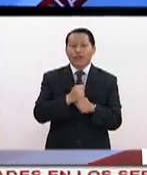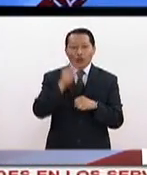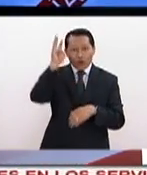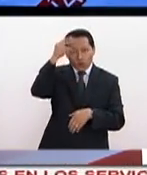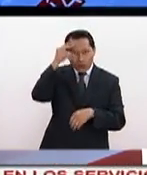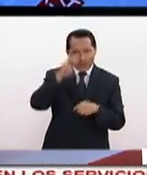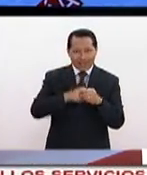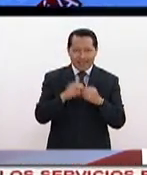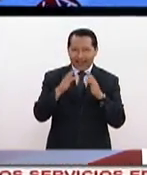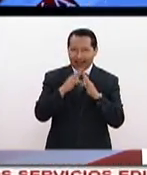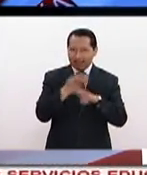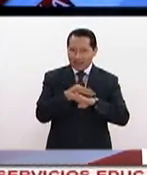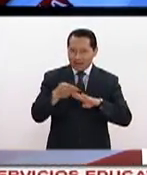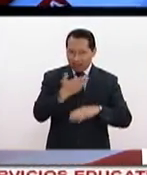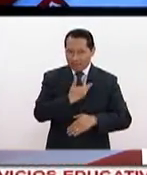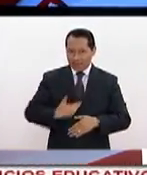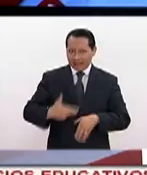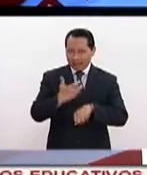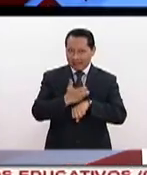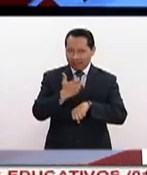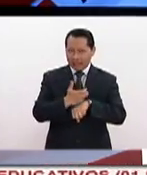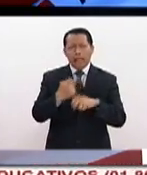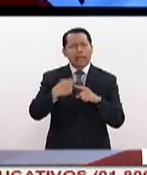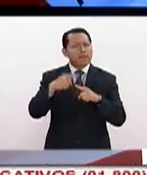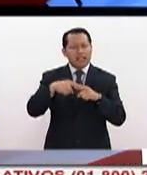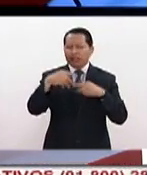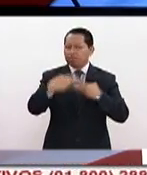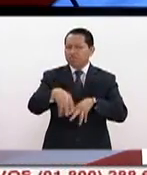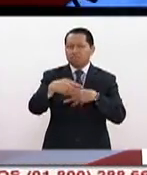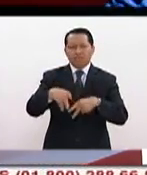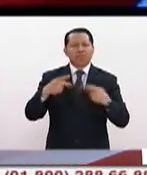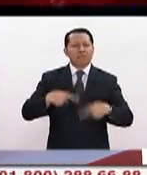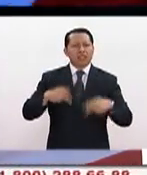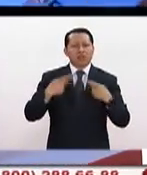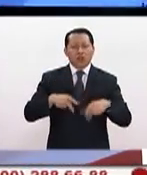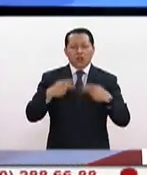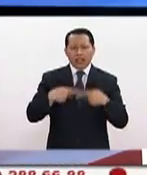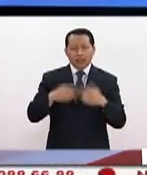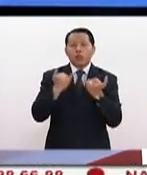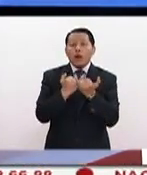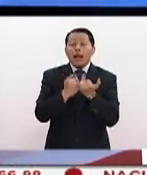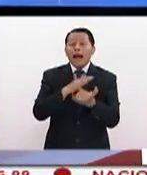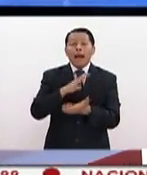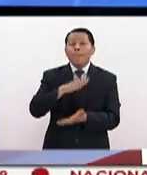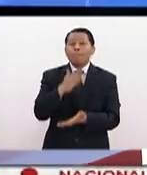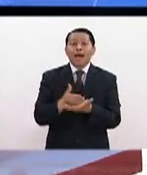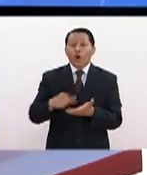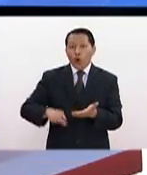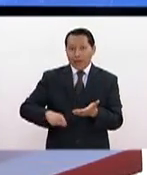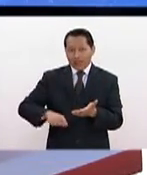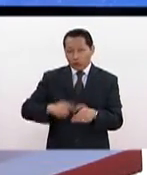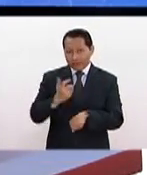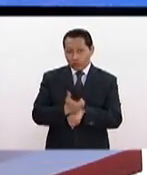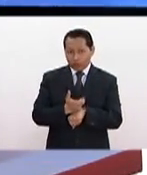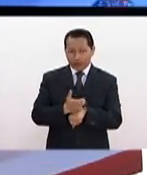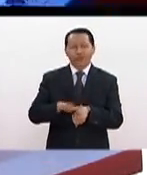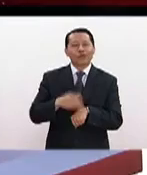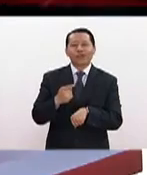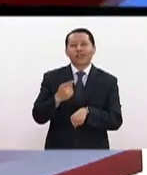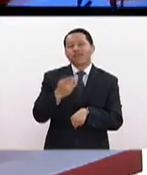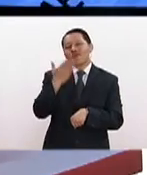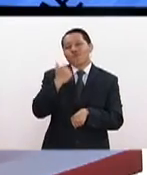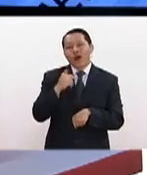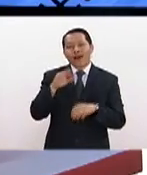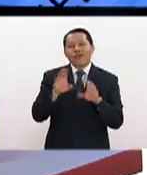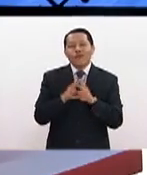en la Casa Blanca. Hubo diversas manifestaciones y también pues está el paro en el gobierno de los Estados Unidos porque no se